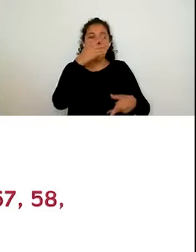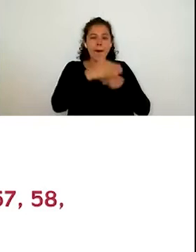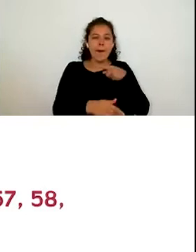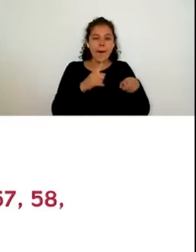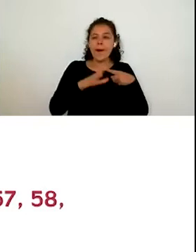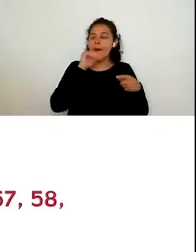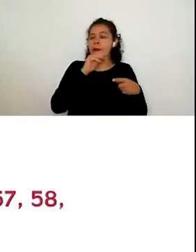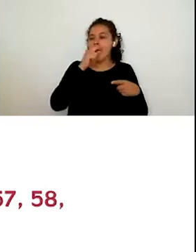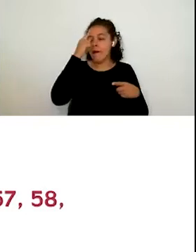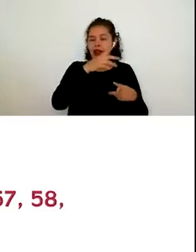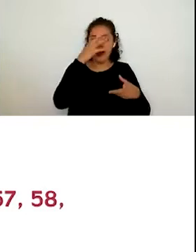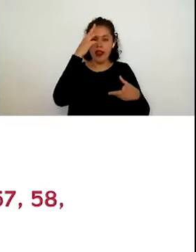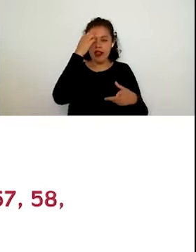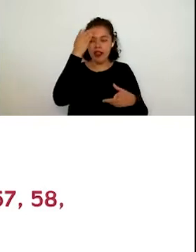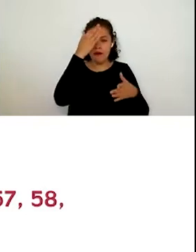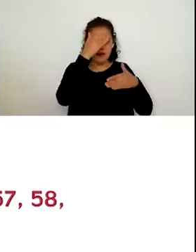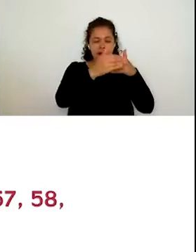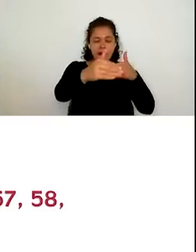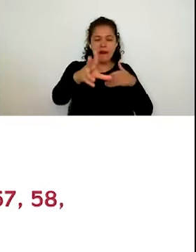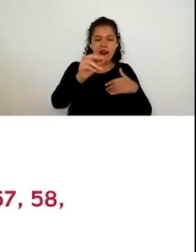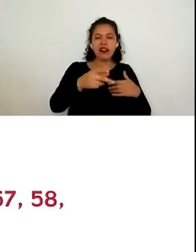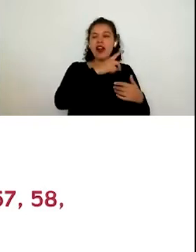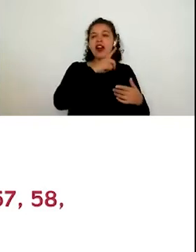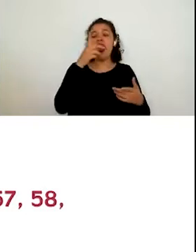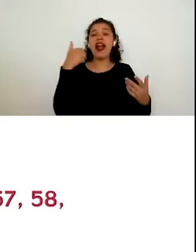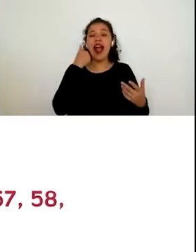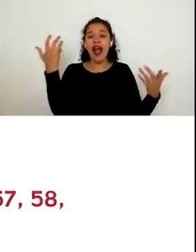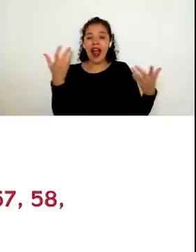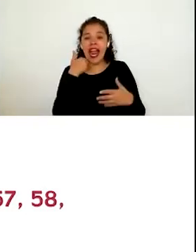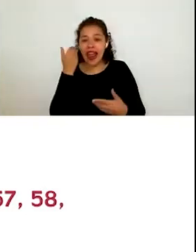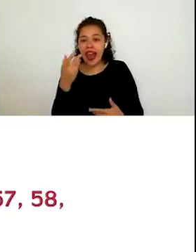Si lo pretenden hacer, tienen que demostrar a la Junta que